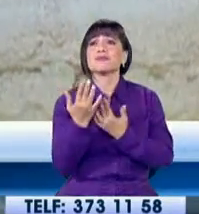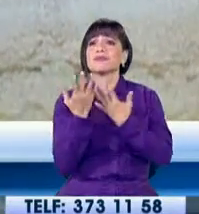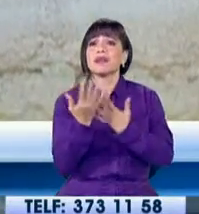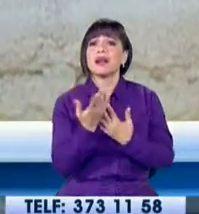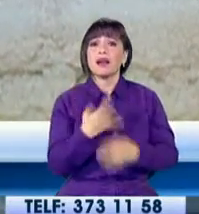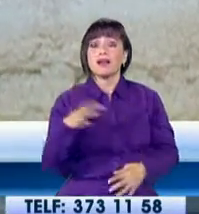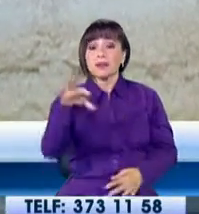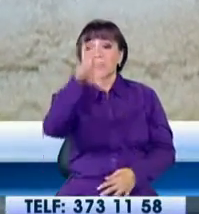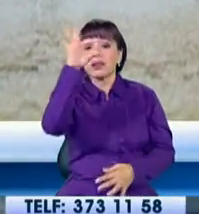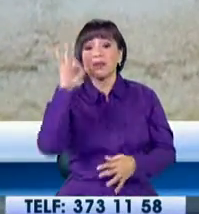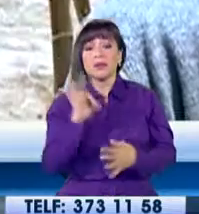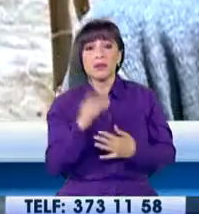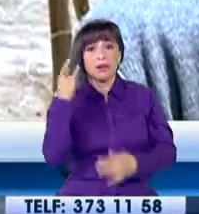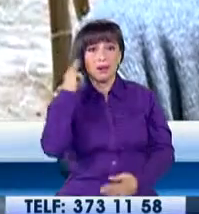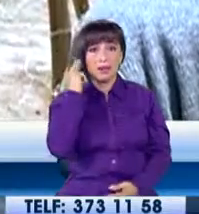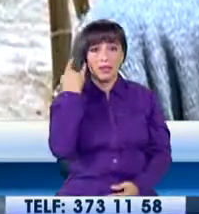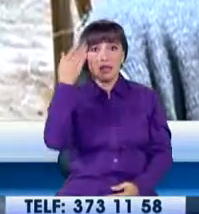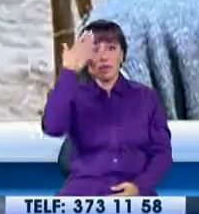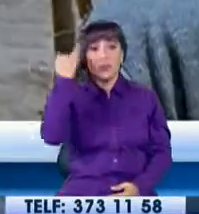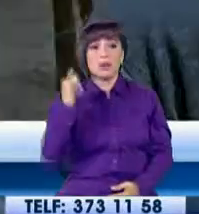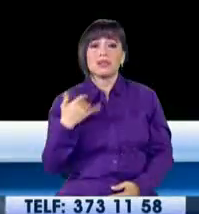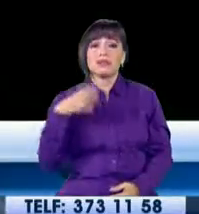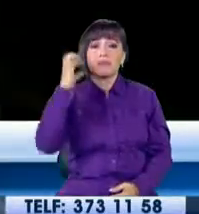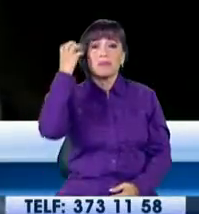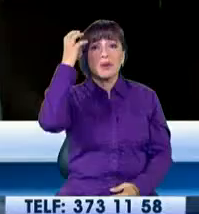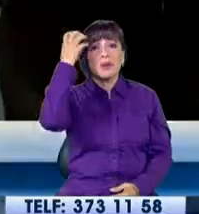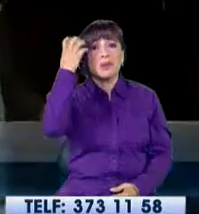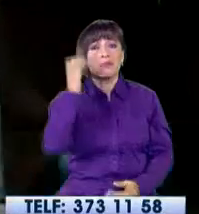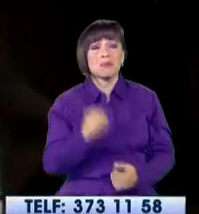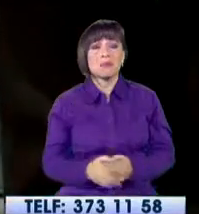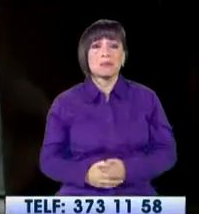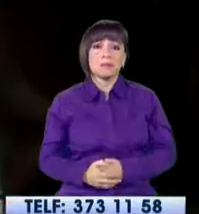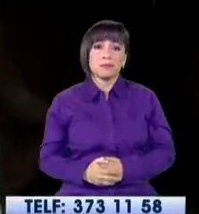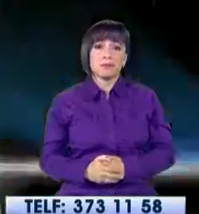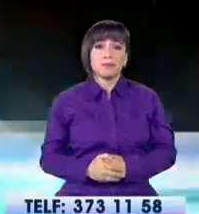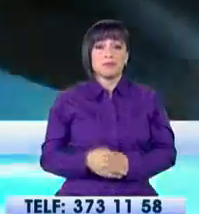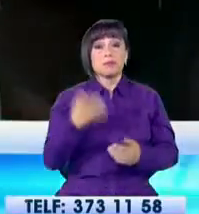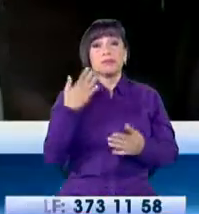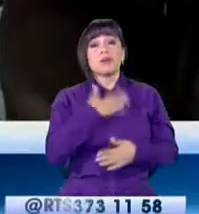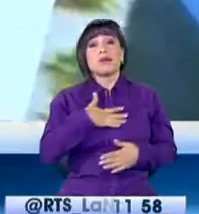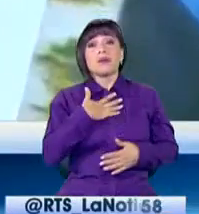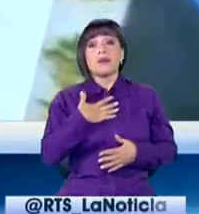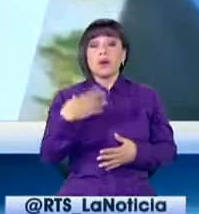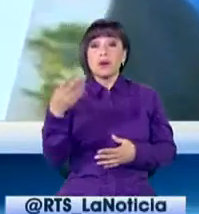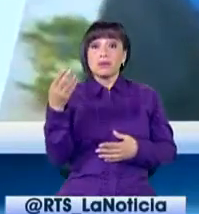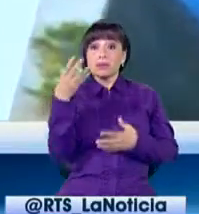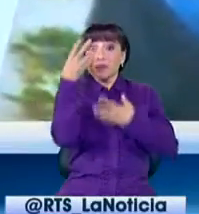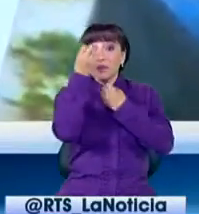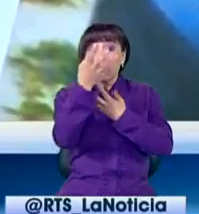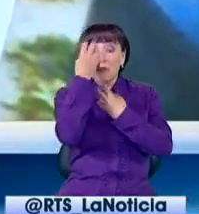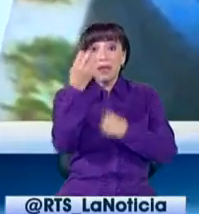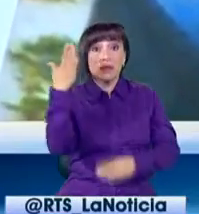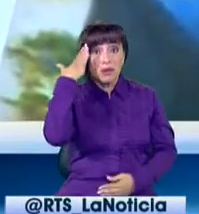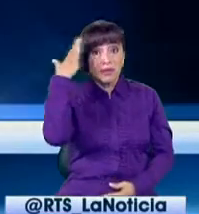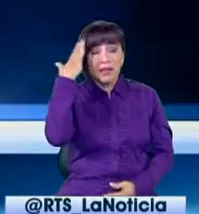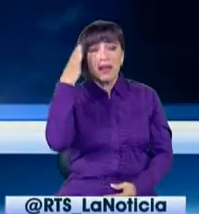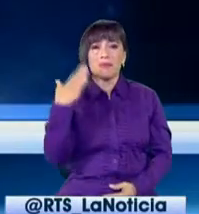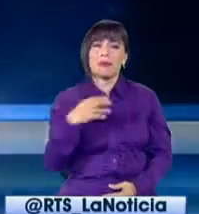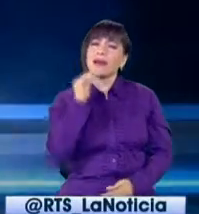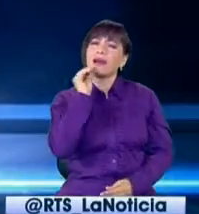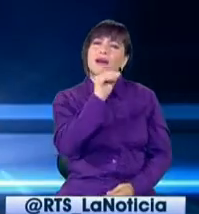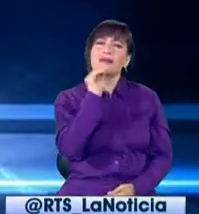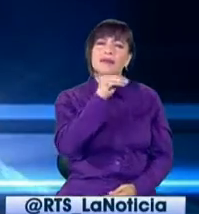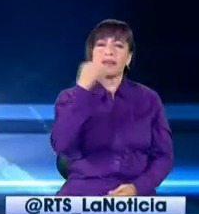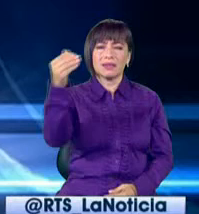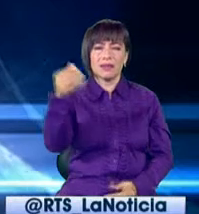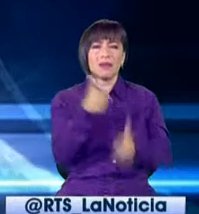si la encontramos porque no, nadie nos da resultado de nada. Quienes sepan el paradero de la menor pueden comunicarse al número celular